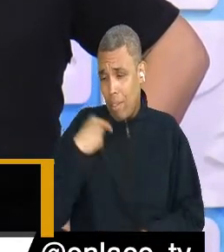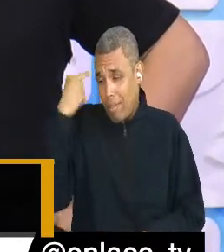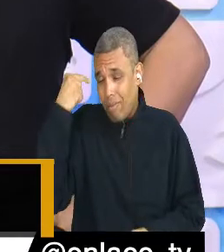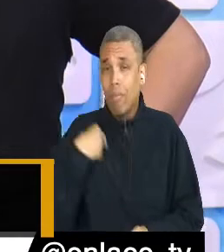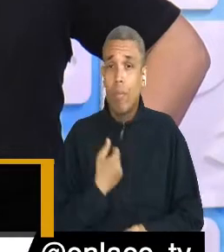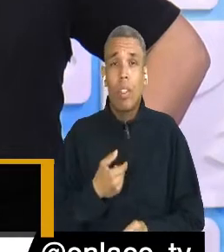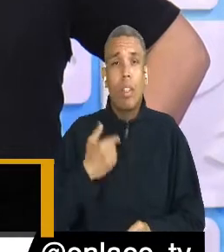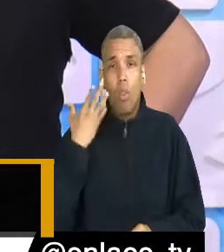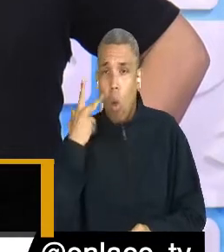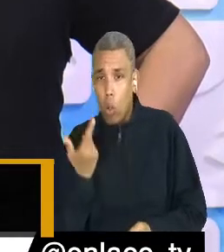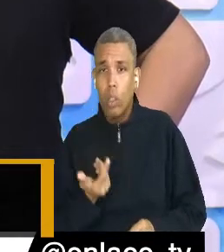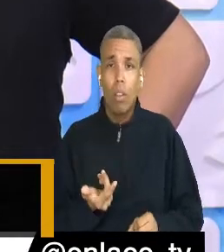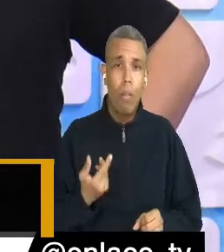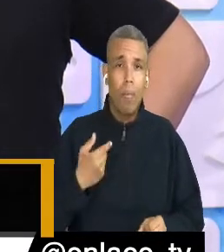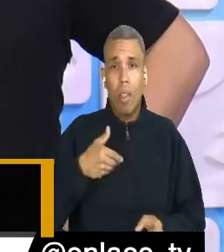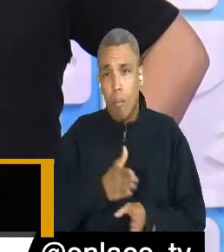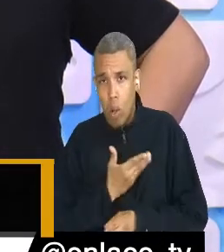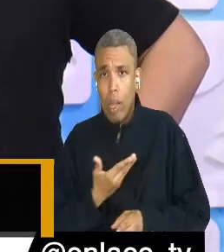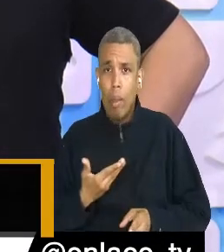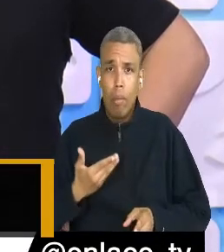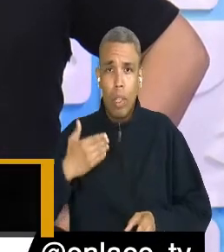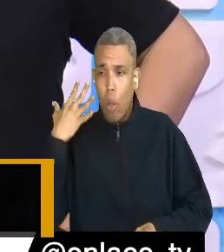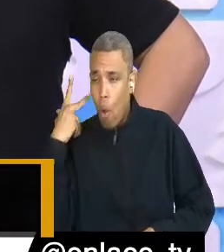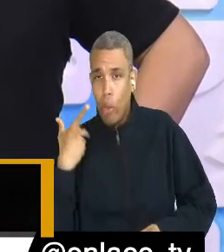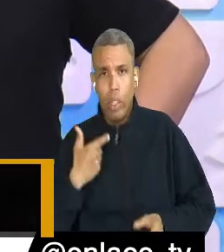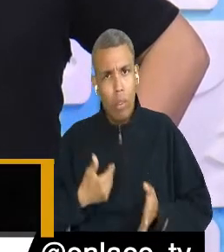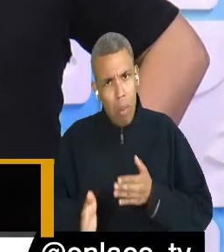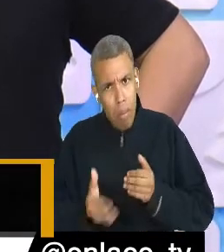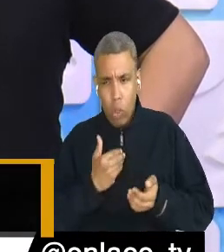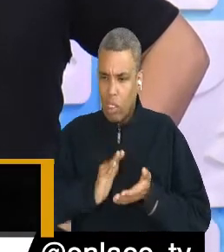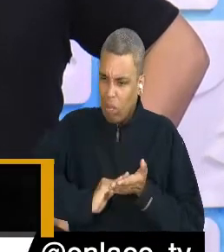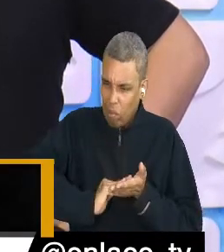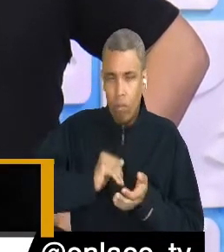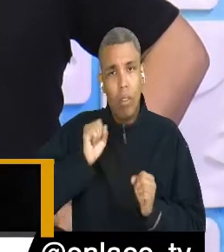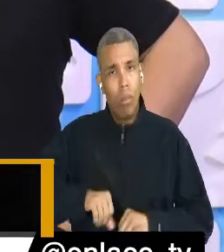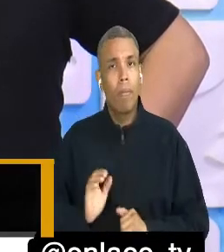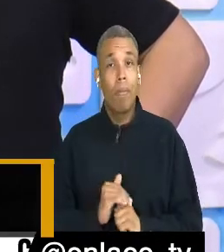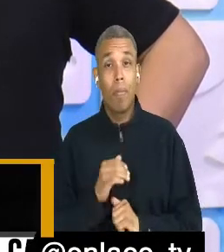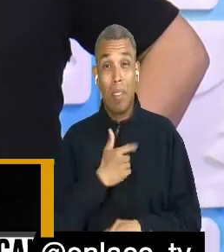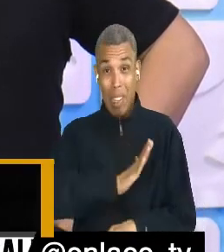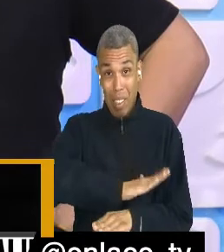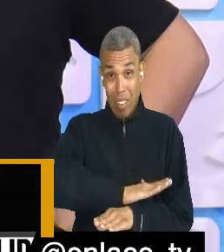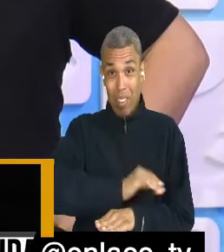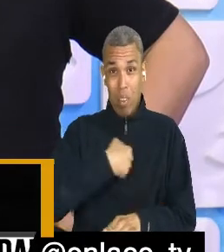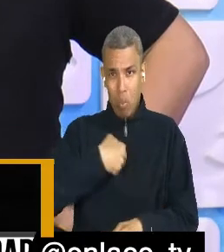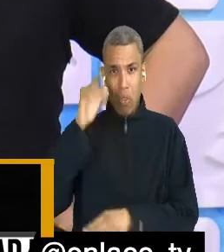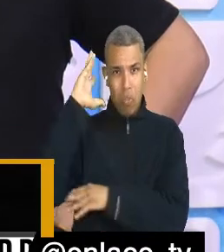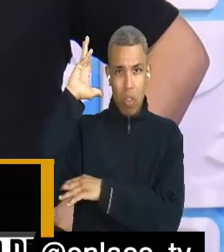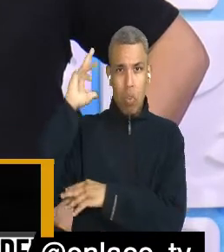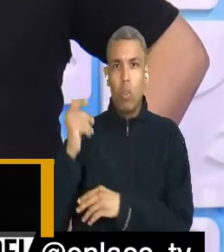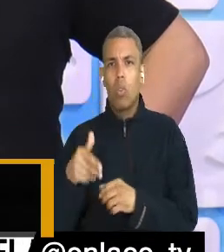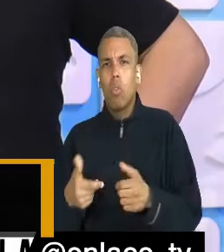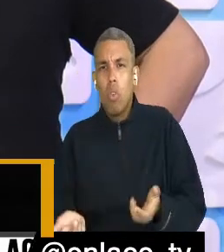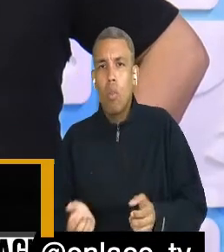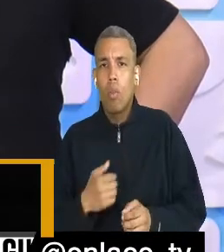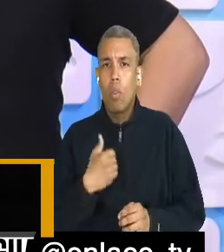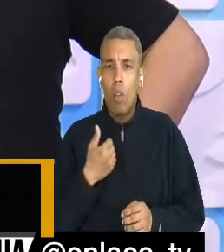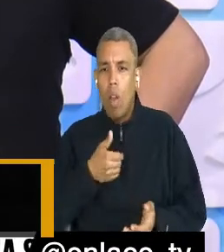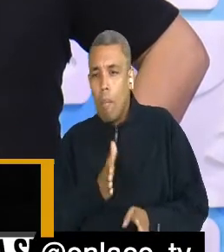batallando, lidiando y viviendo continuamente. Entonces, esta tarde vamos a empezar por aprender cuál es la anatomía de una crisis y cómo